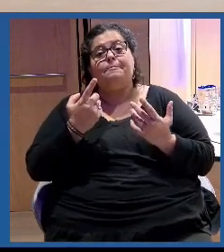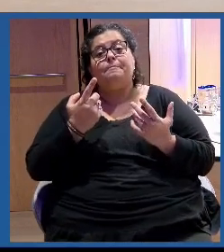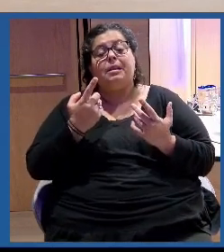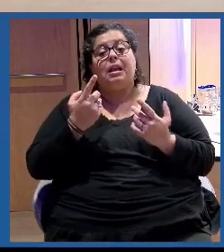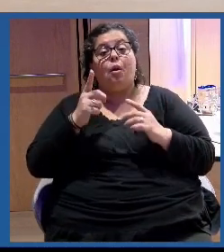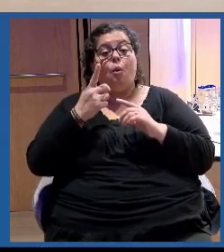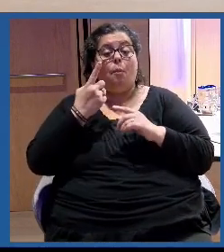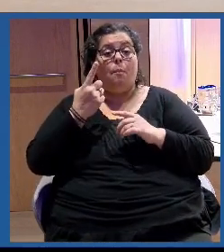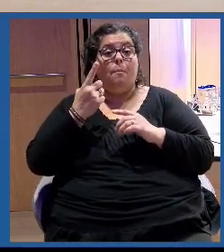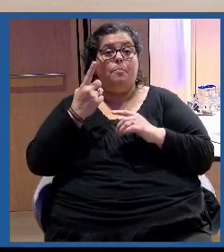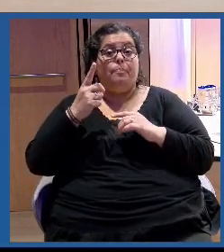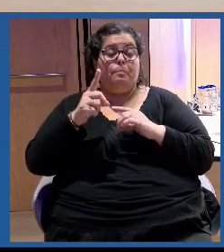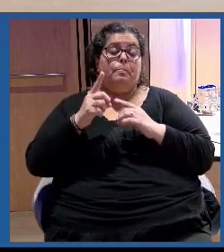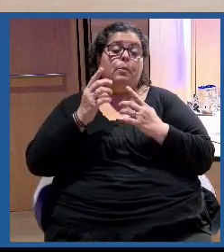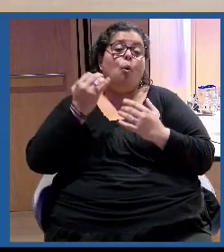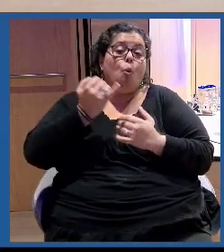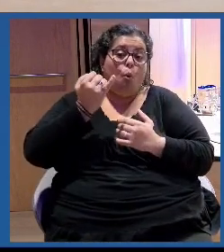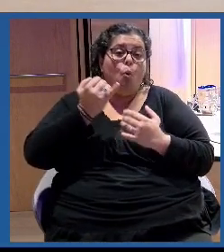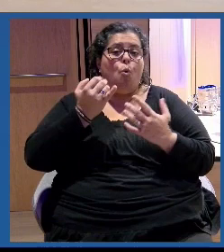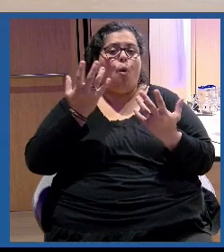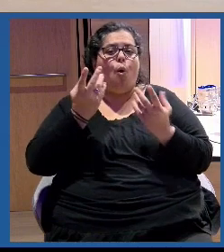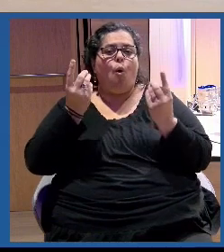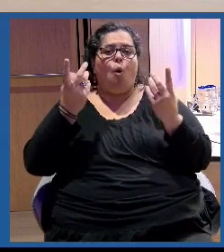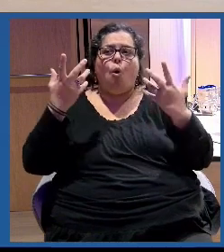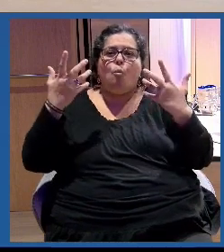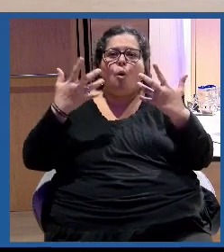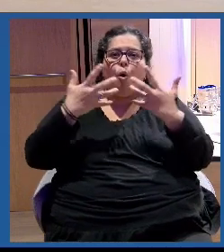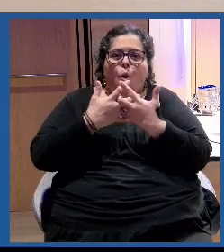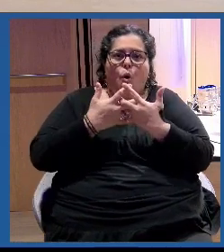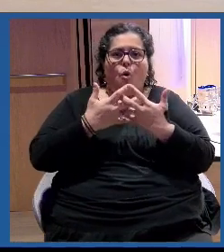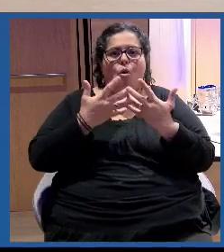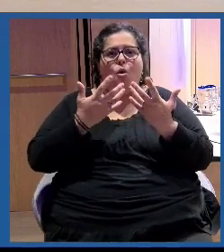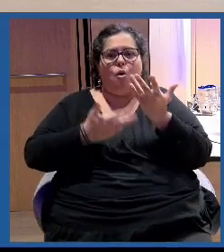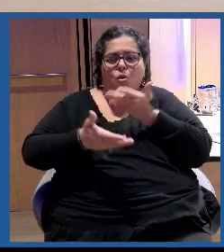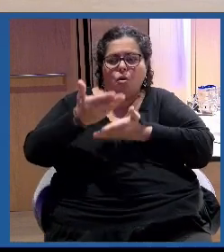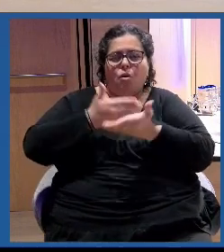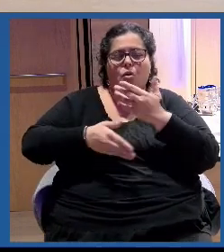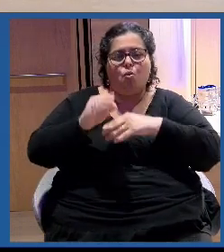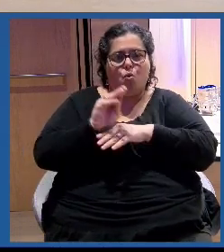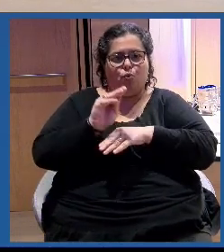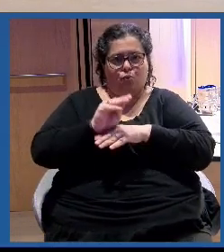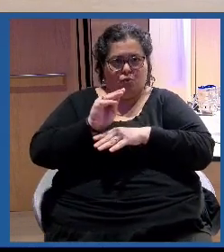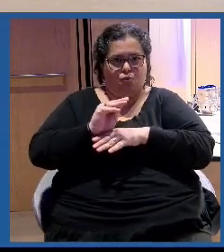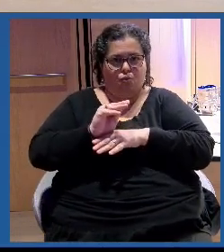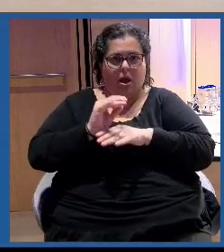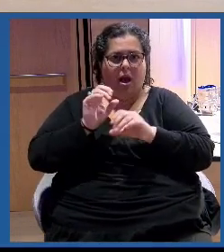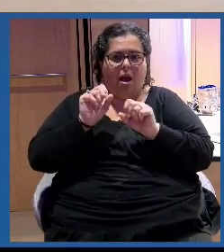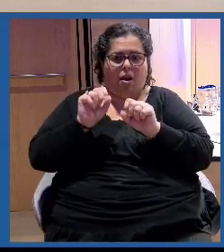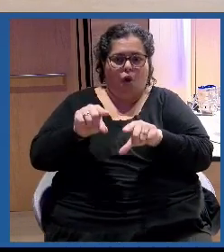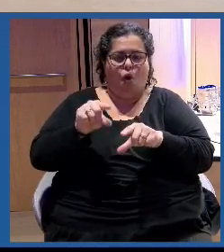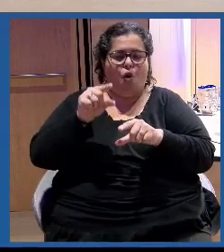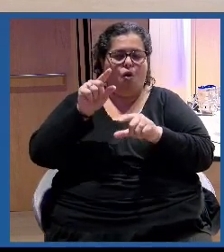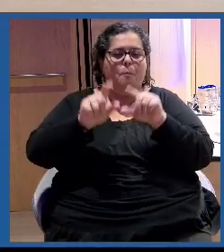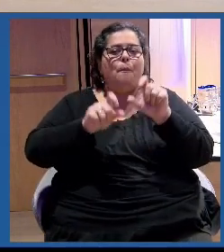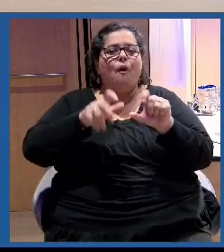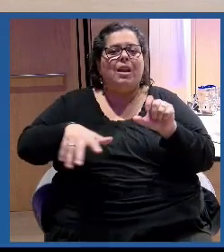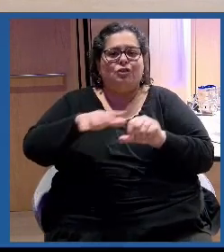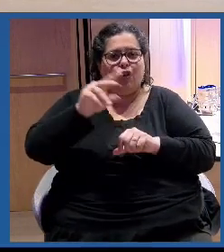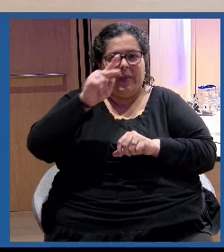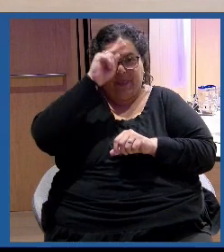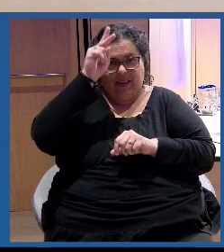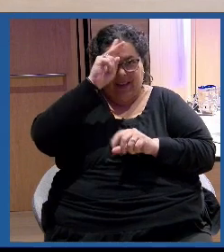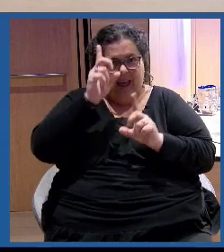arriba hubo una interacción y una mezcla y un intercambio de costumbres históricamente con la población indígena que vivía